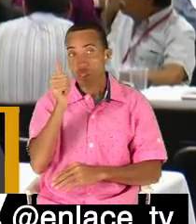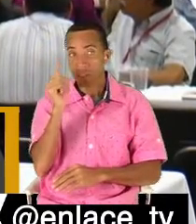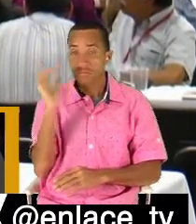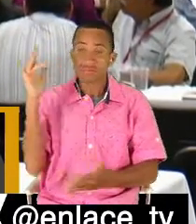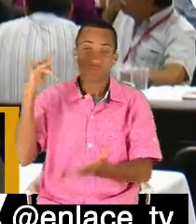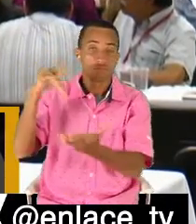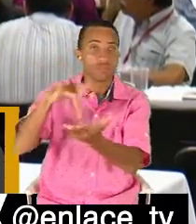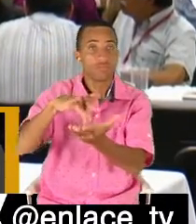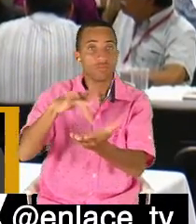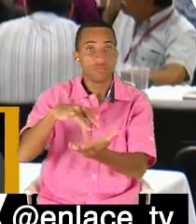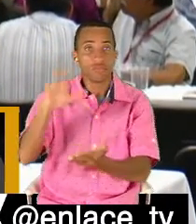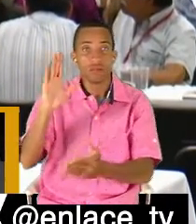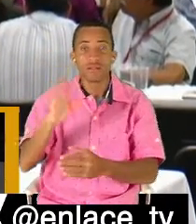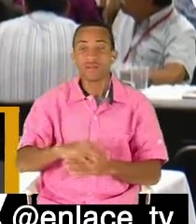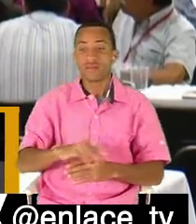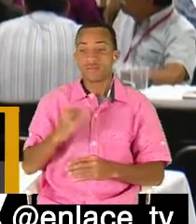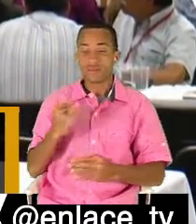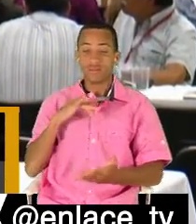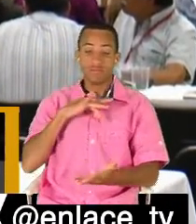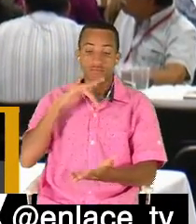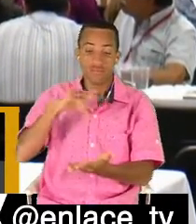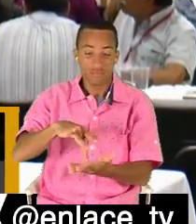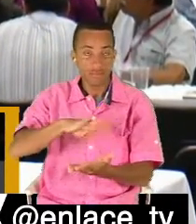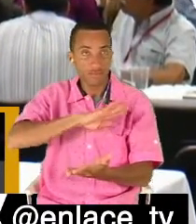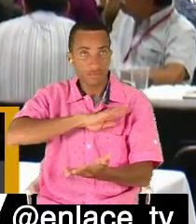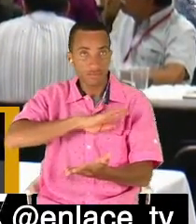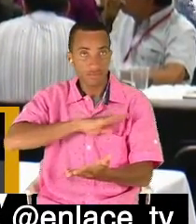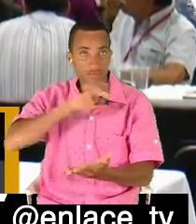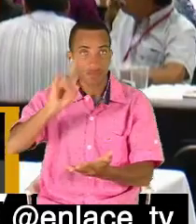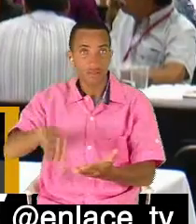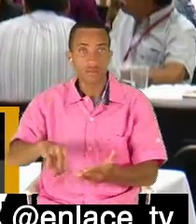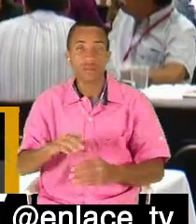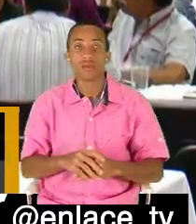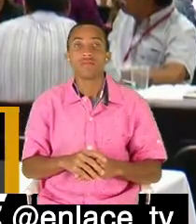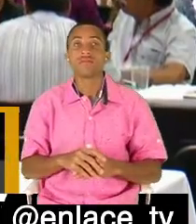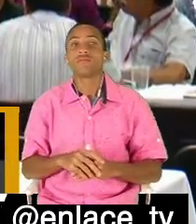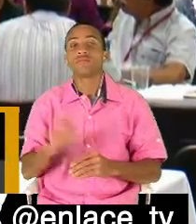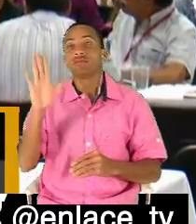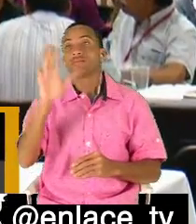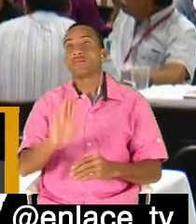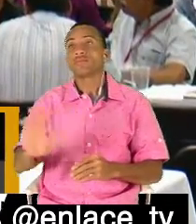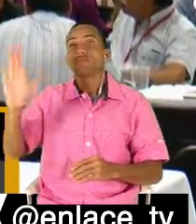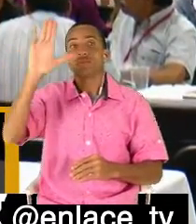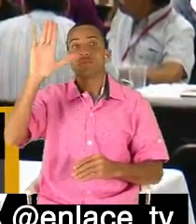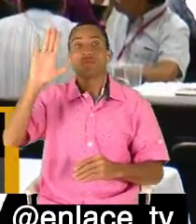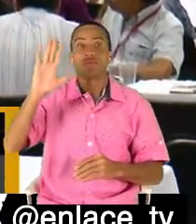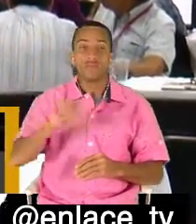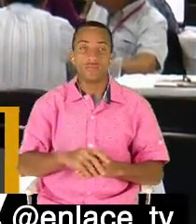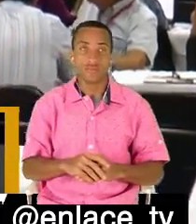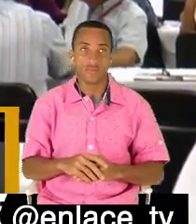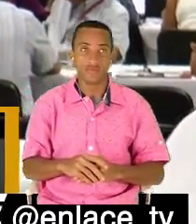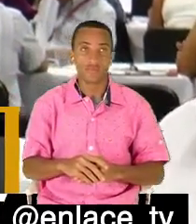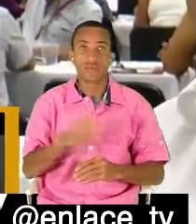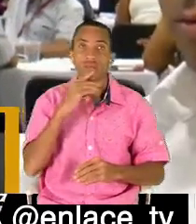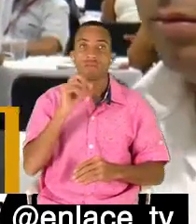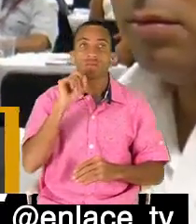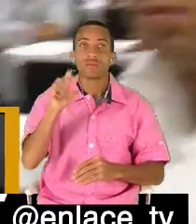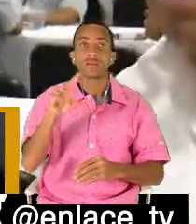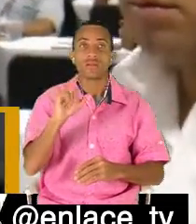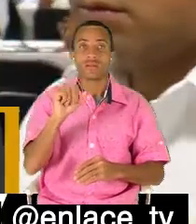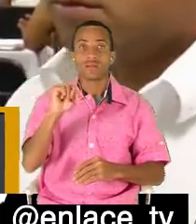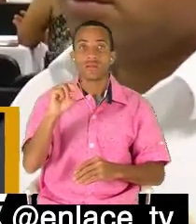la participación del gobierno departamental y el municipal en esta convocatoria. Para eso vamos a preguntarle entonces a Anderson Sánchez,